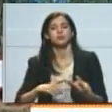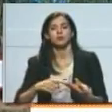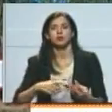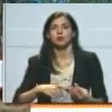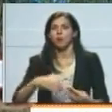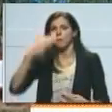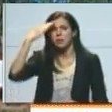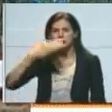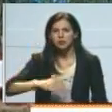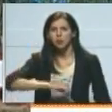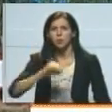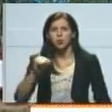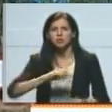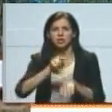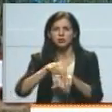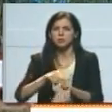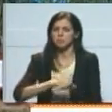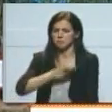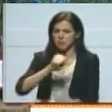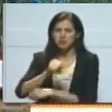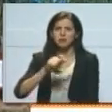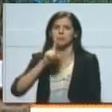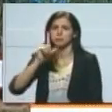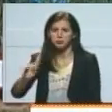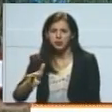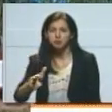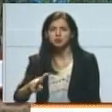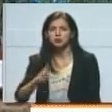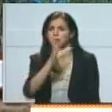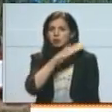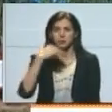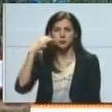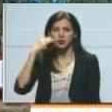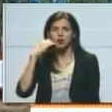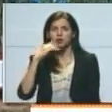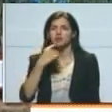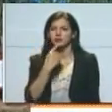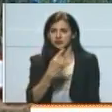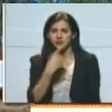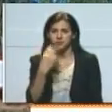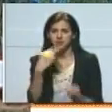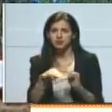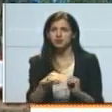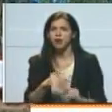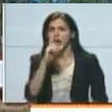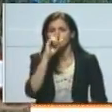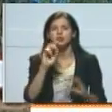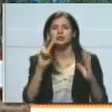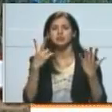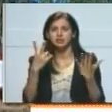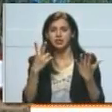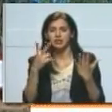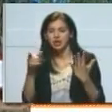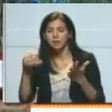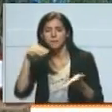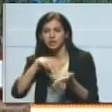asesinos. Enrique Capriles, 17 años, en La Miranda, asesinado por bomba,